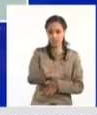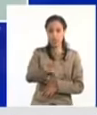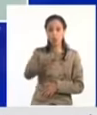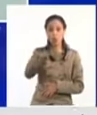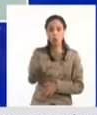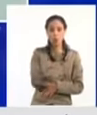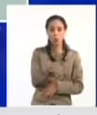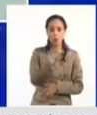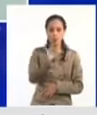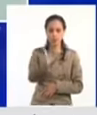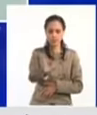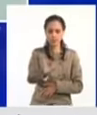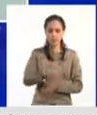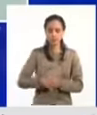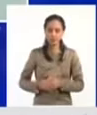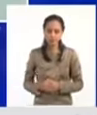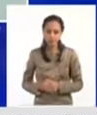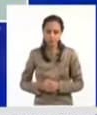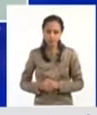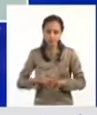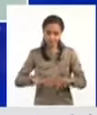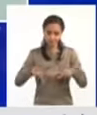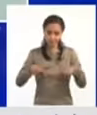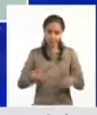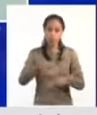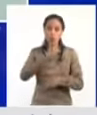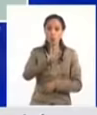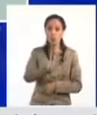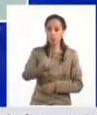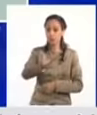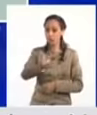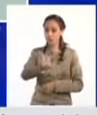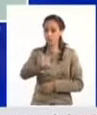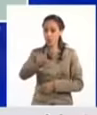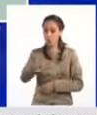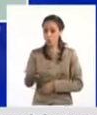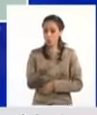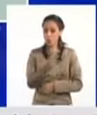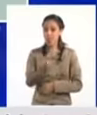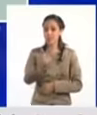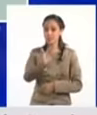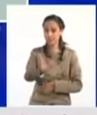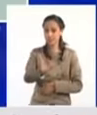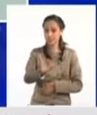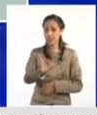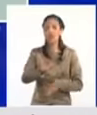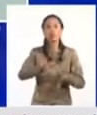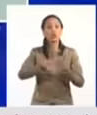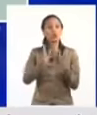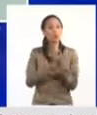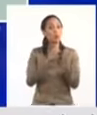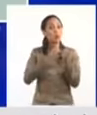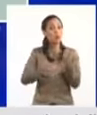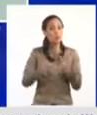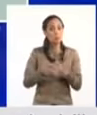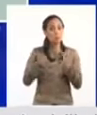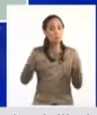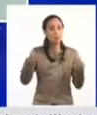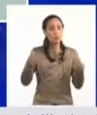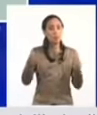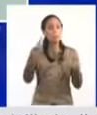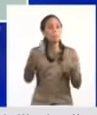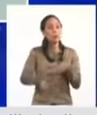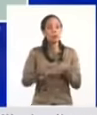475,7. Muy elevado, todas las provincias incrementan, excepto Camagüey, que